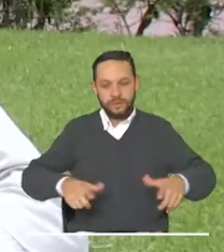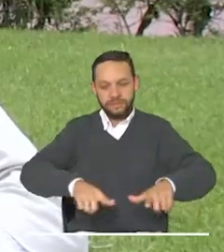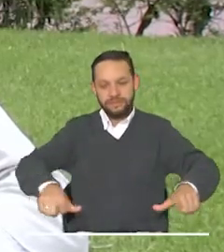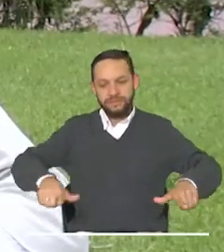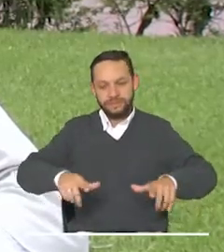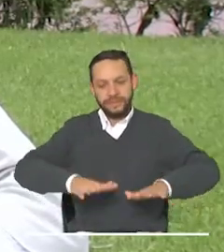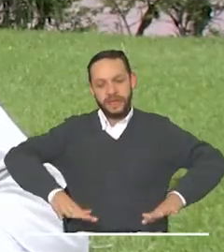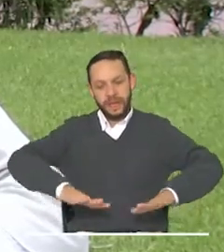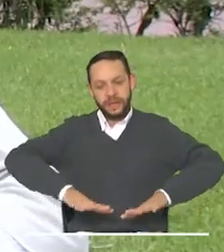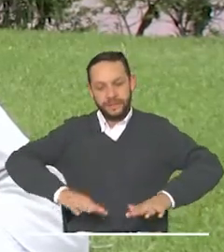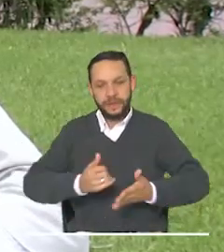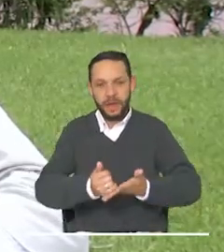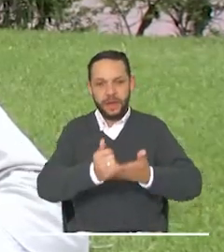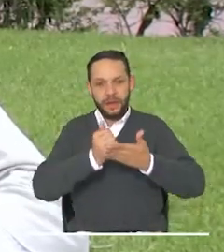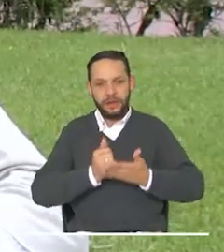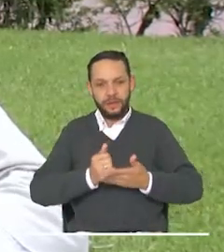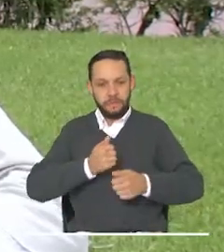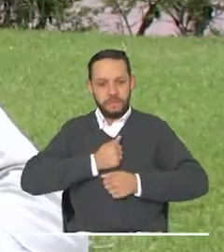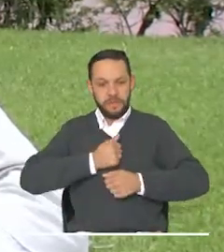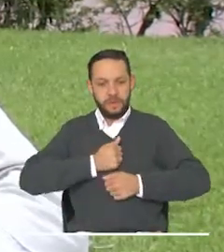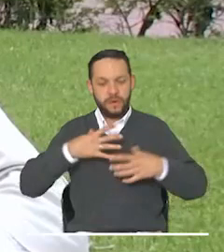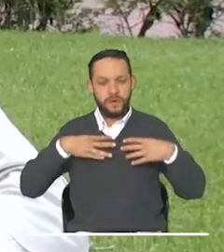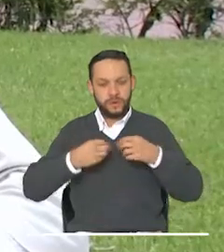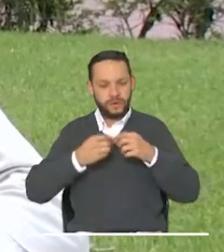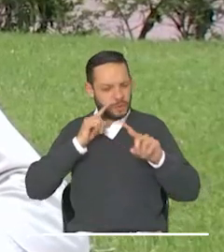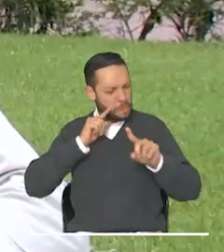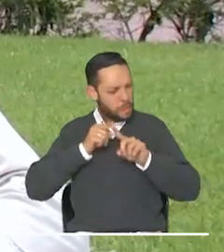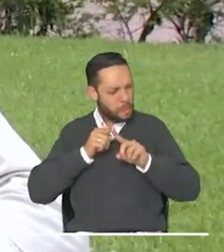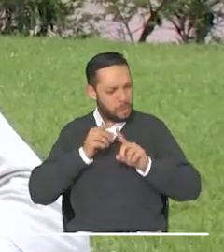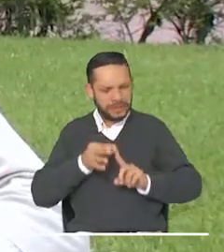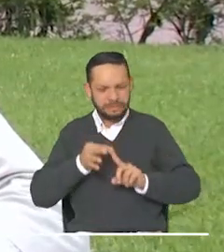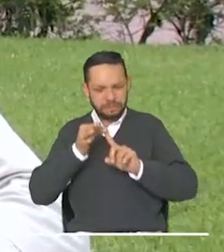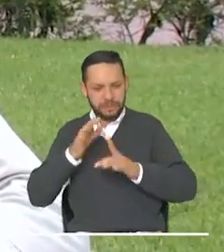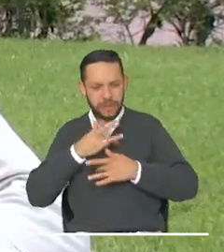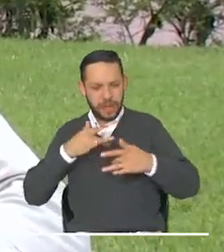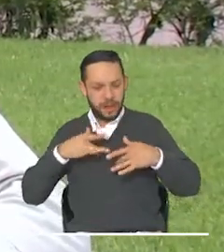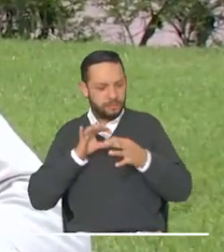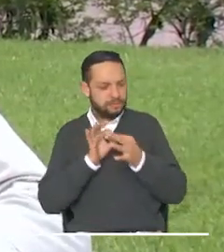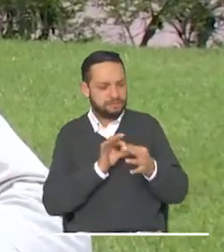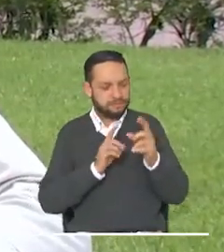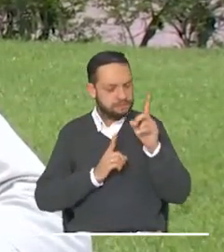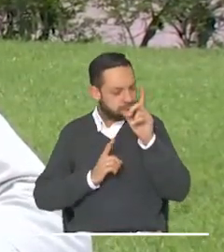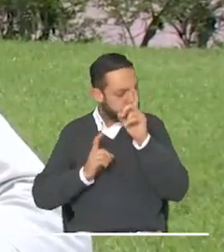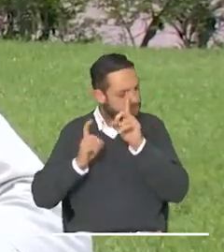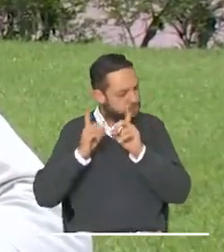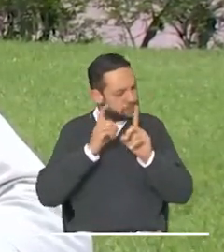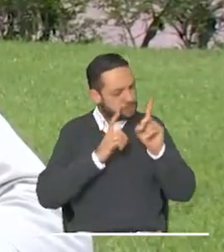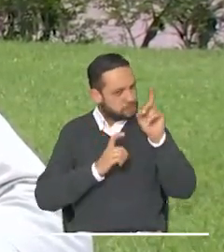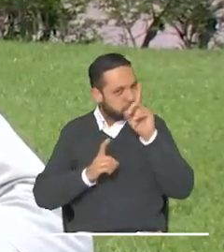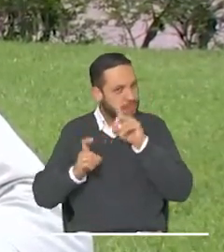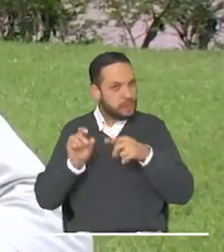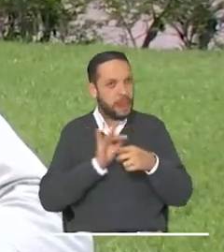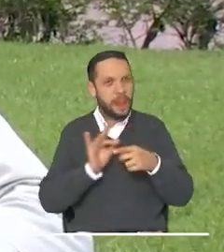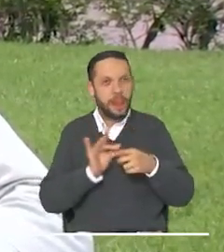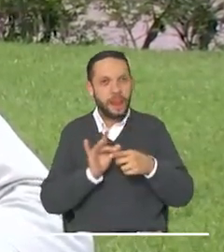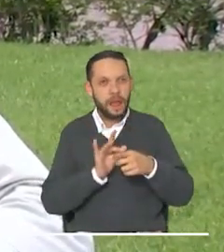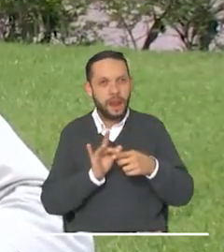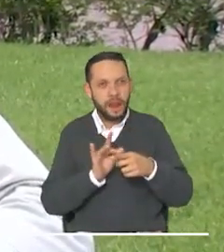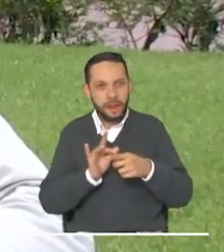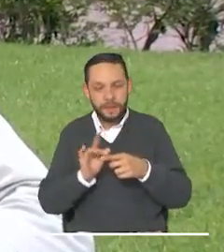que para nosotros es nuestro monasterio de los parques de la salud donde llevamos a cabo varios